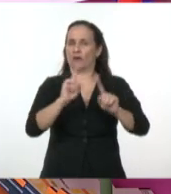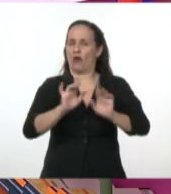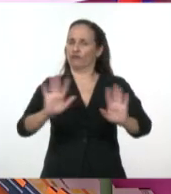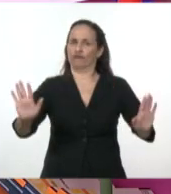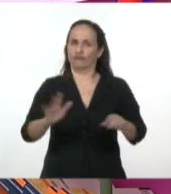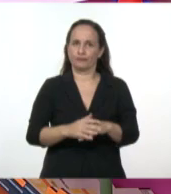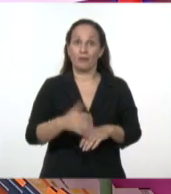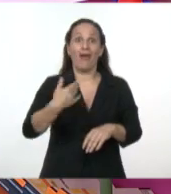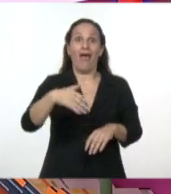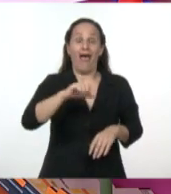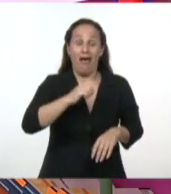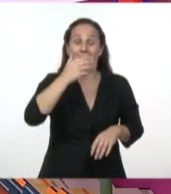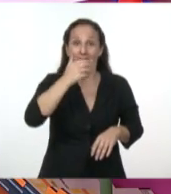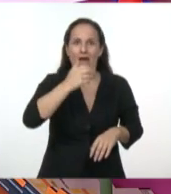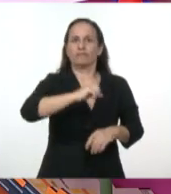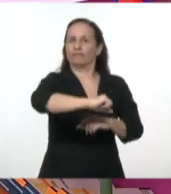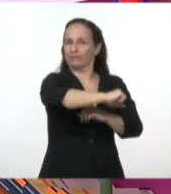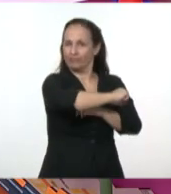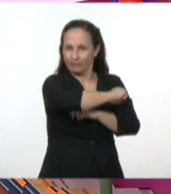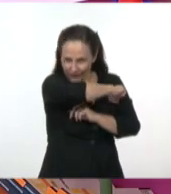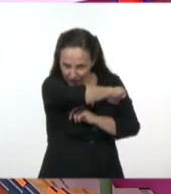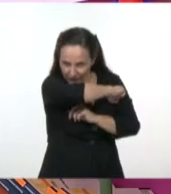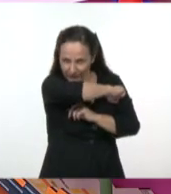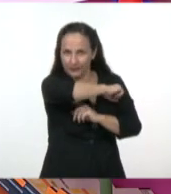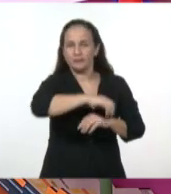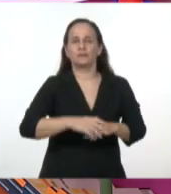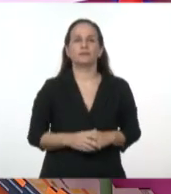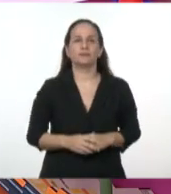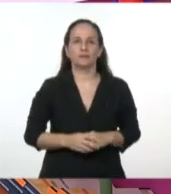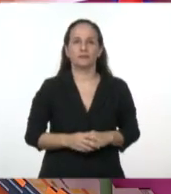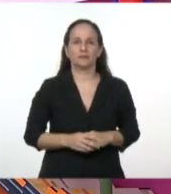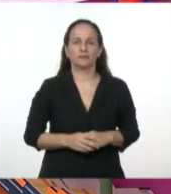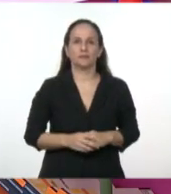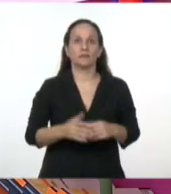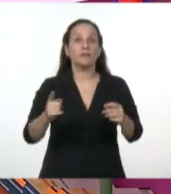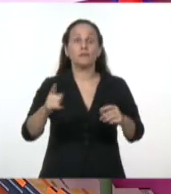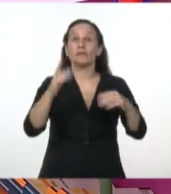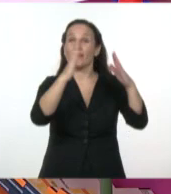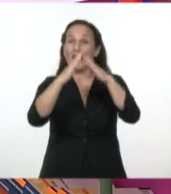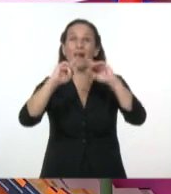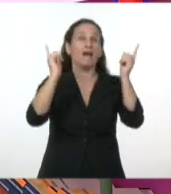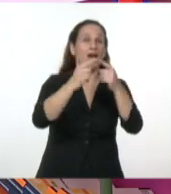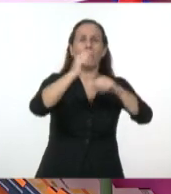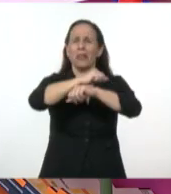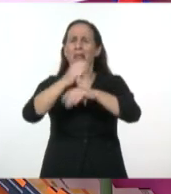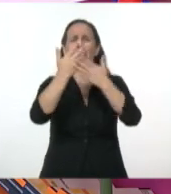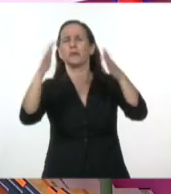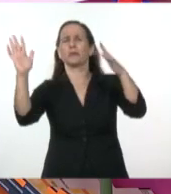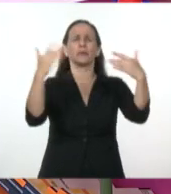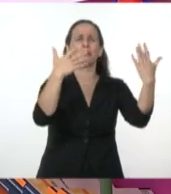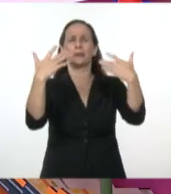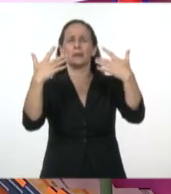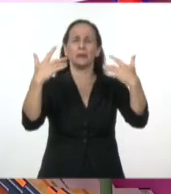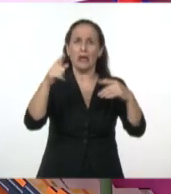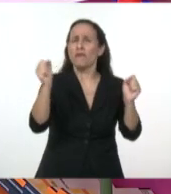vas a toser o estornudar, lo tenés que hacer acá, ¿te acordás? Pliegue interior del codo. De esta manera, ventila los ambientes, abrimos la ventana, que entre un poco de